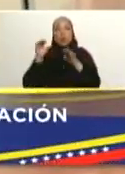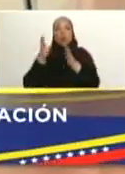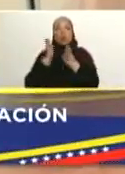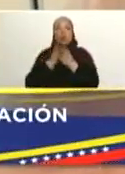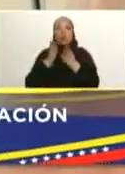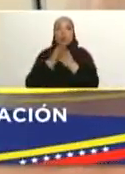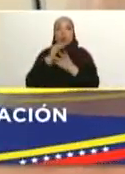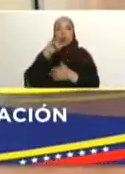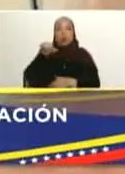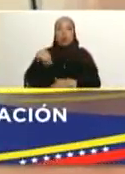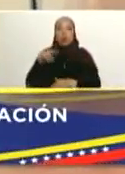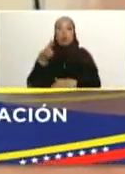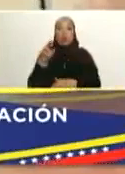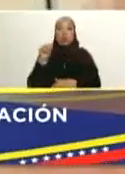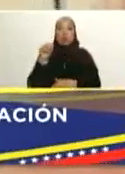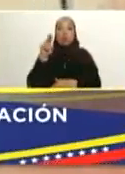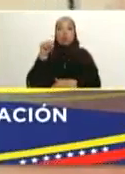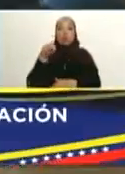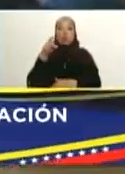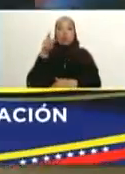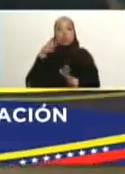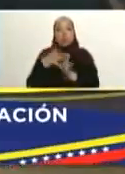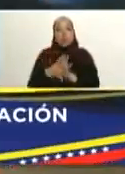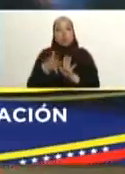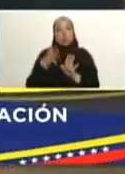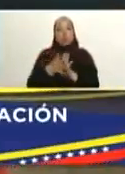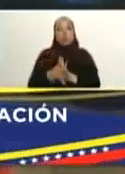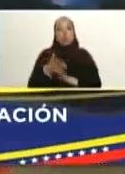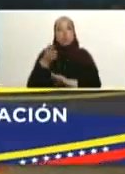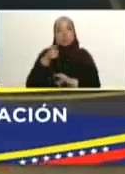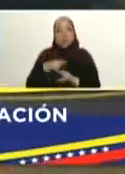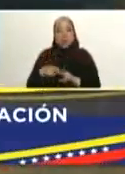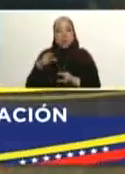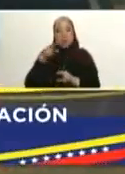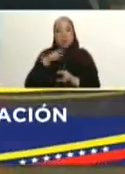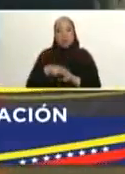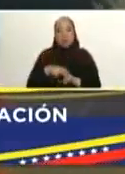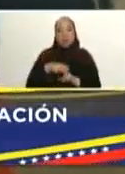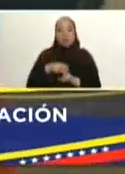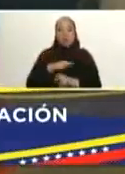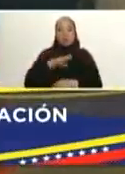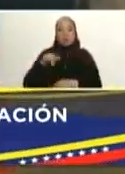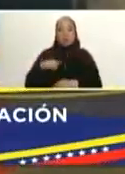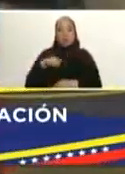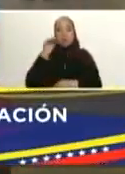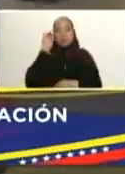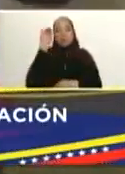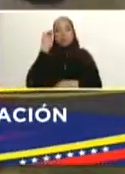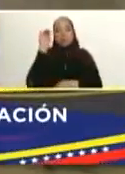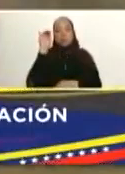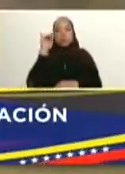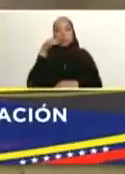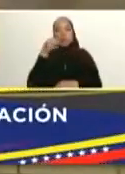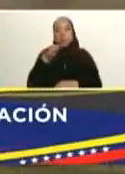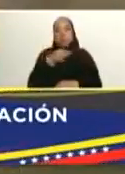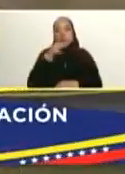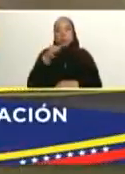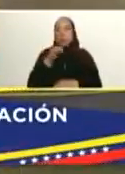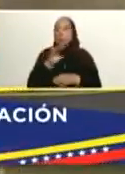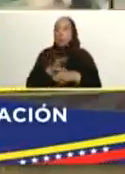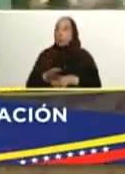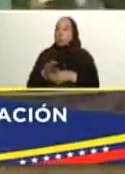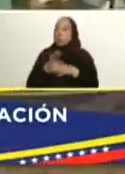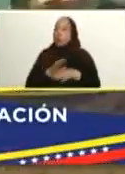presidente. Esto tiene un gran significado. Nuestros niños y niñas son nuestro futuro y usted siempre lo ha